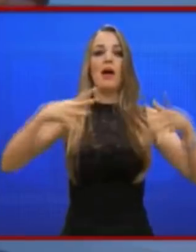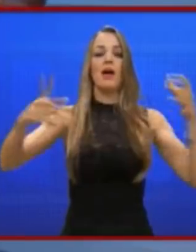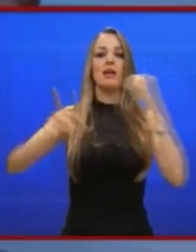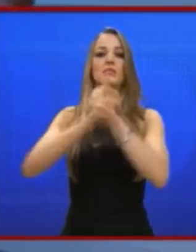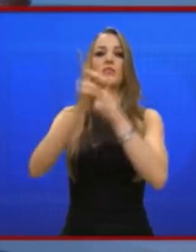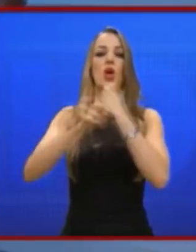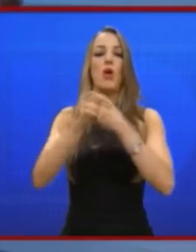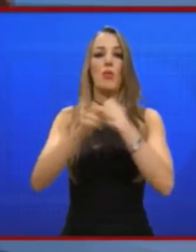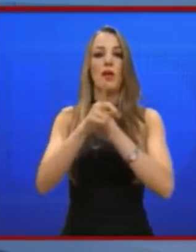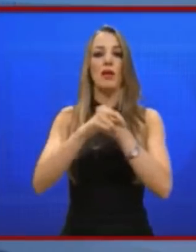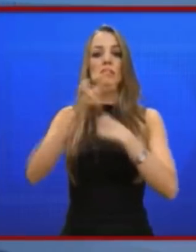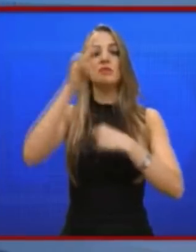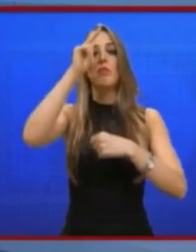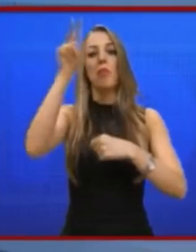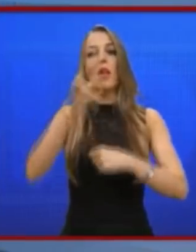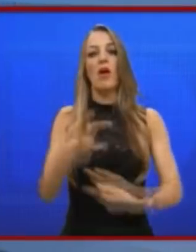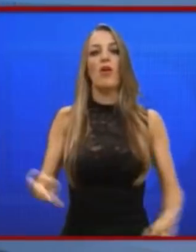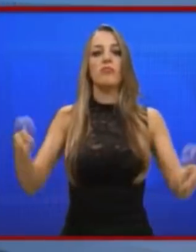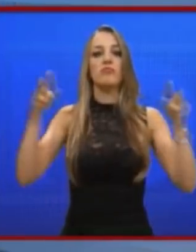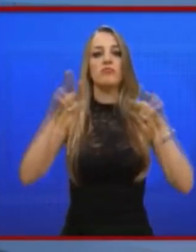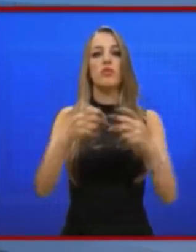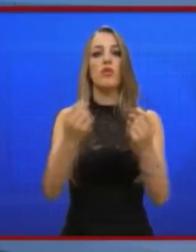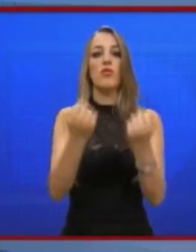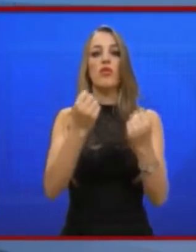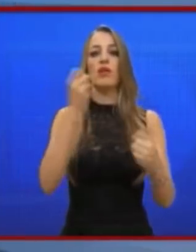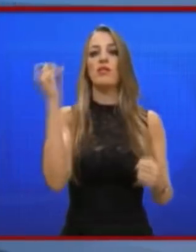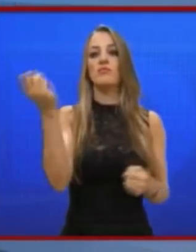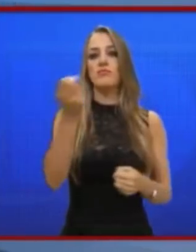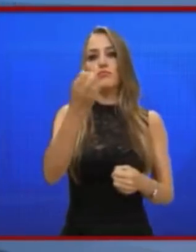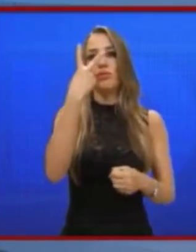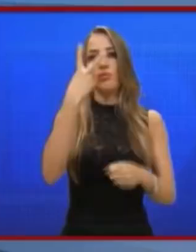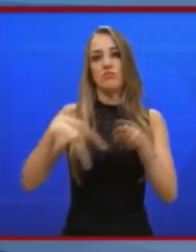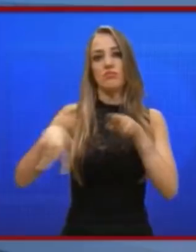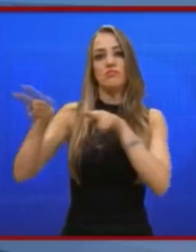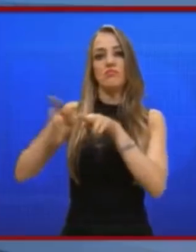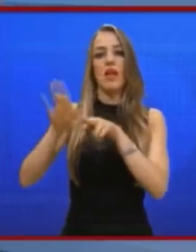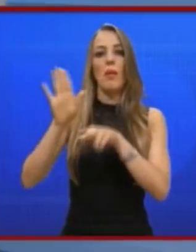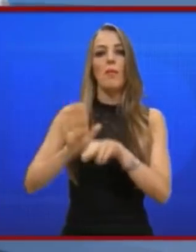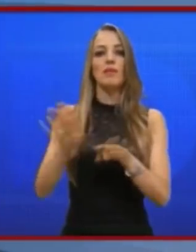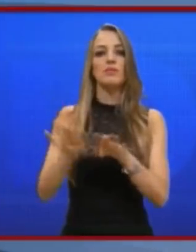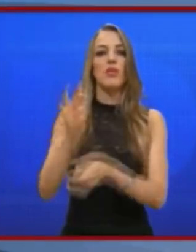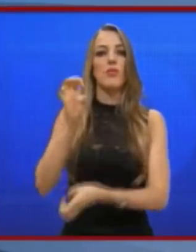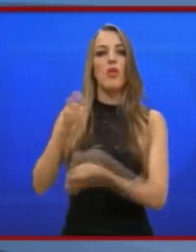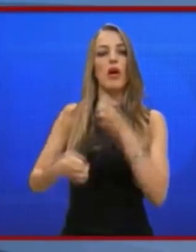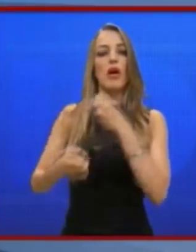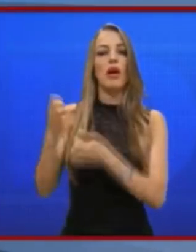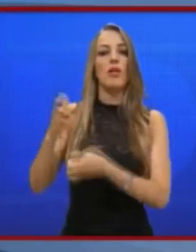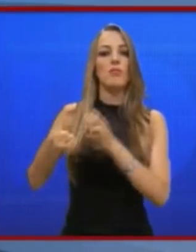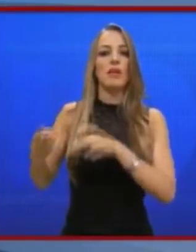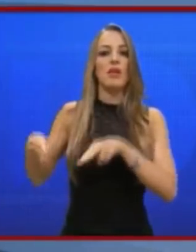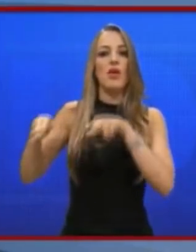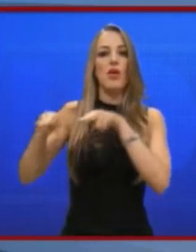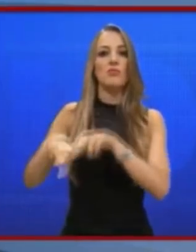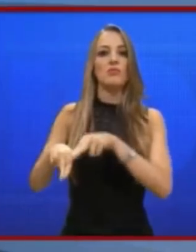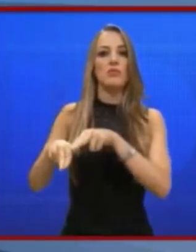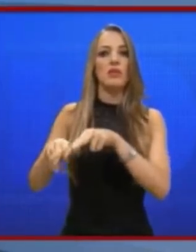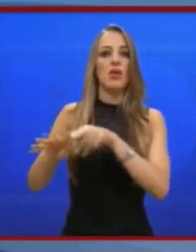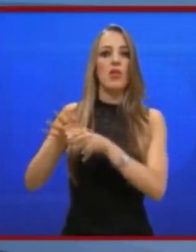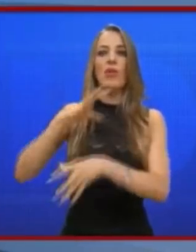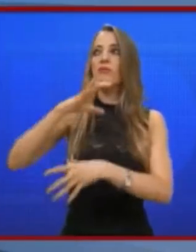a la cama con un enemigo terrible y que se arme la